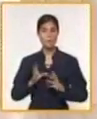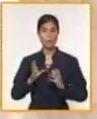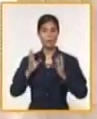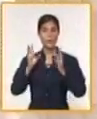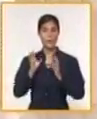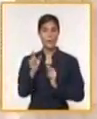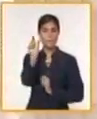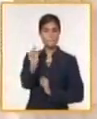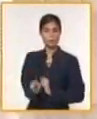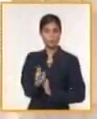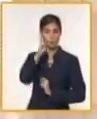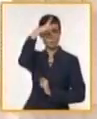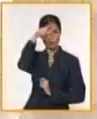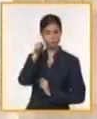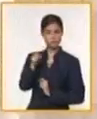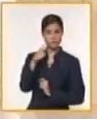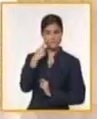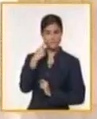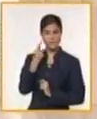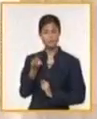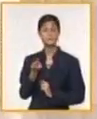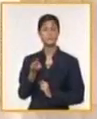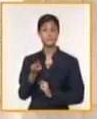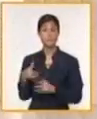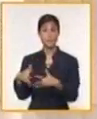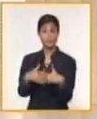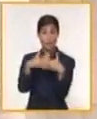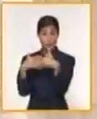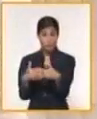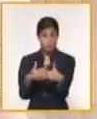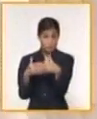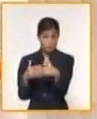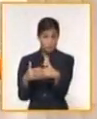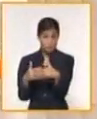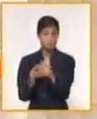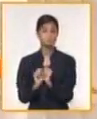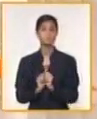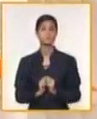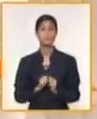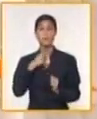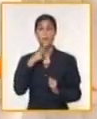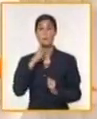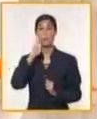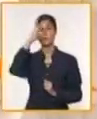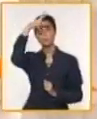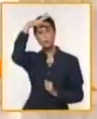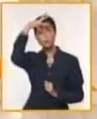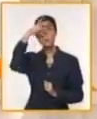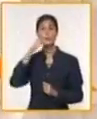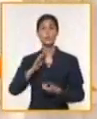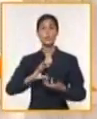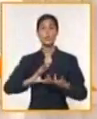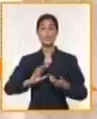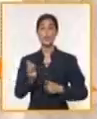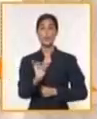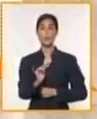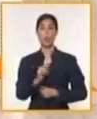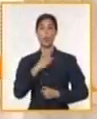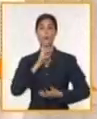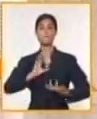Estados Unidos, vamos a hablar del papel de Estados Unidos. Entonces, Estados Unidos, el papel de Trump y de la postura hacia Medio Oriente,